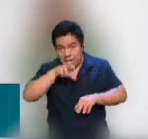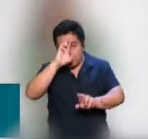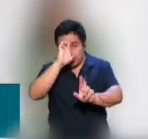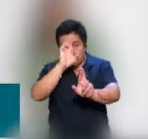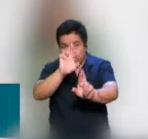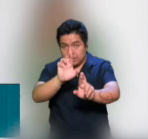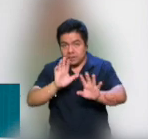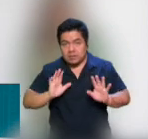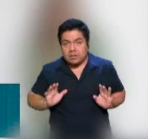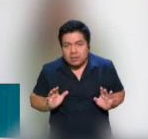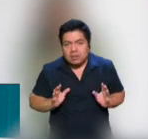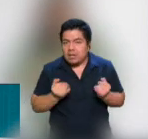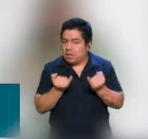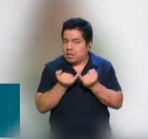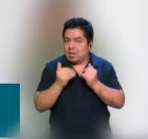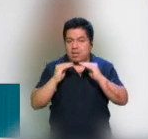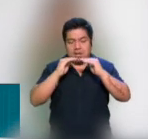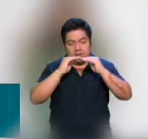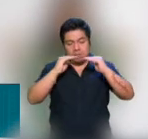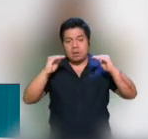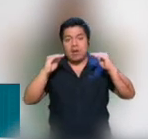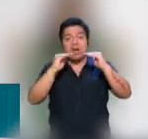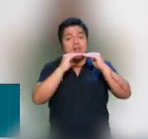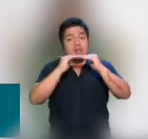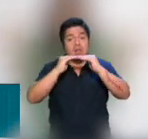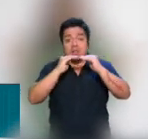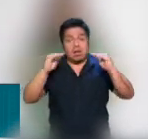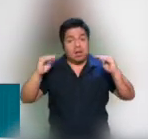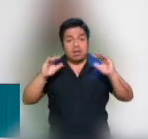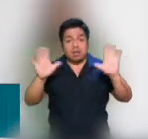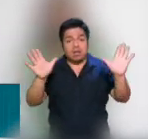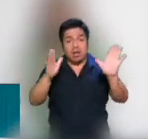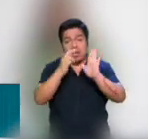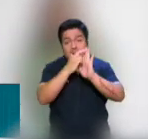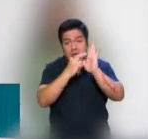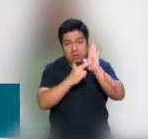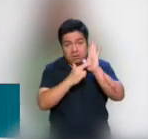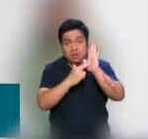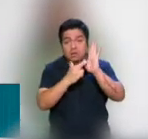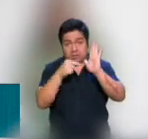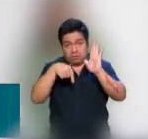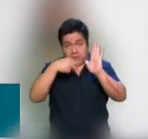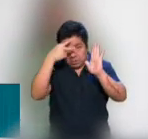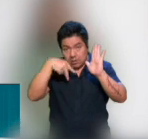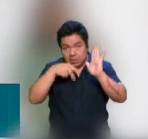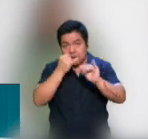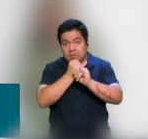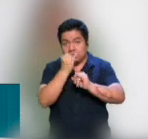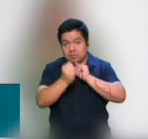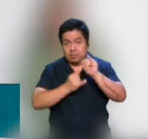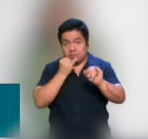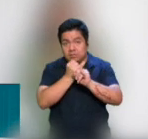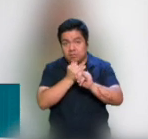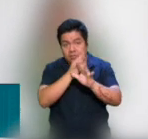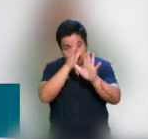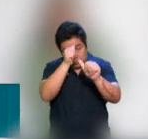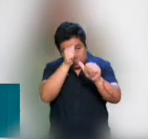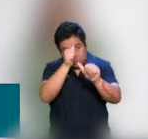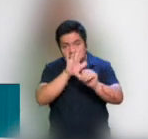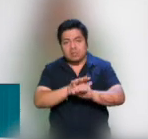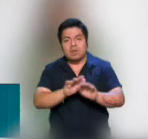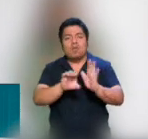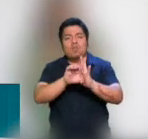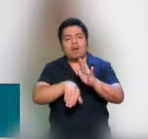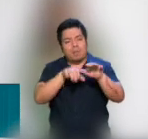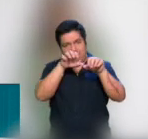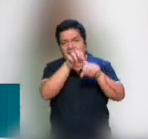y condiciones de igualdad y que se cumplan las normas nacionales e internacionales. En el caso de detenciones, para